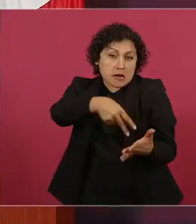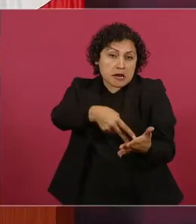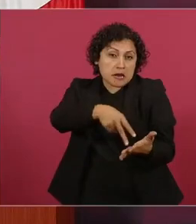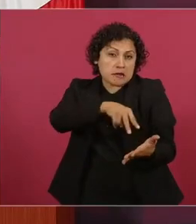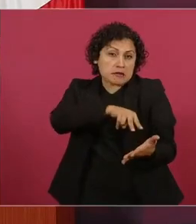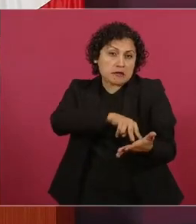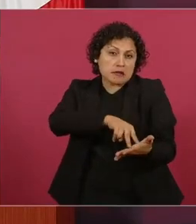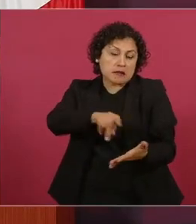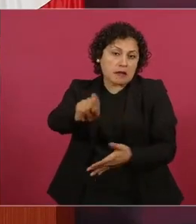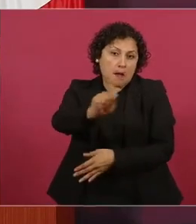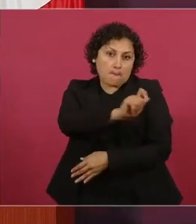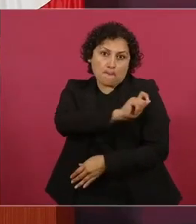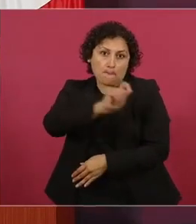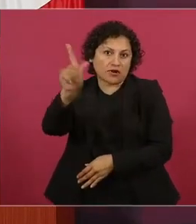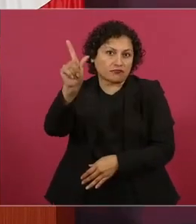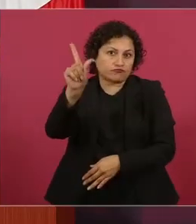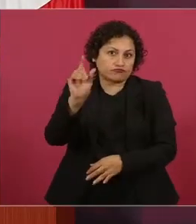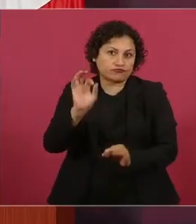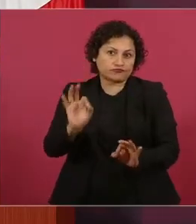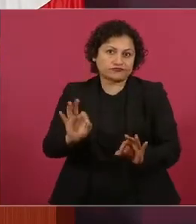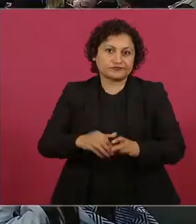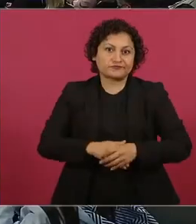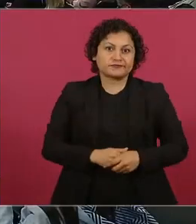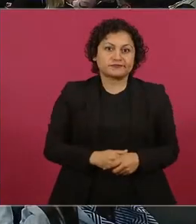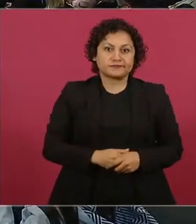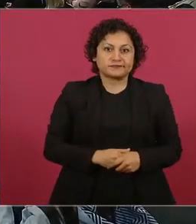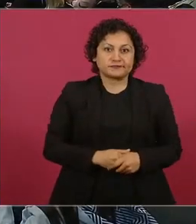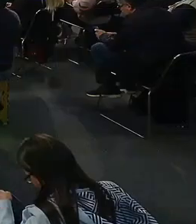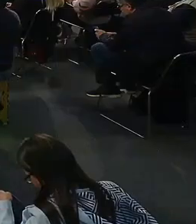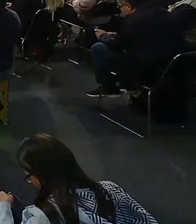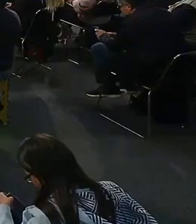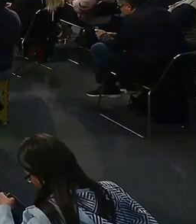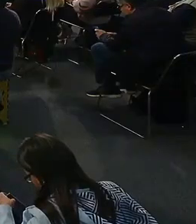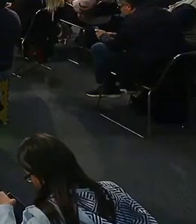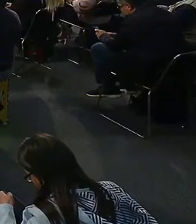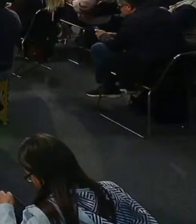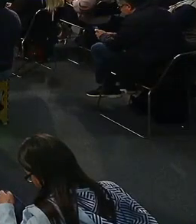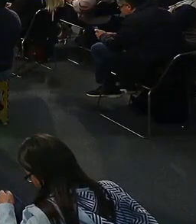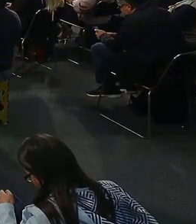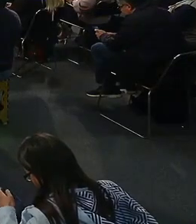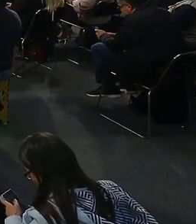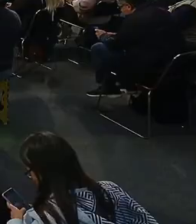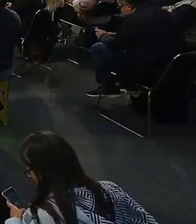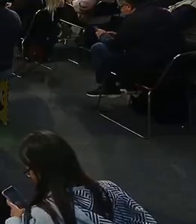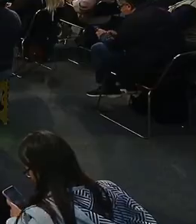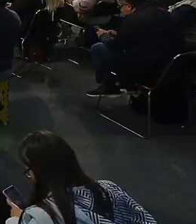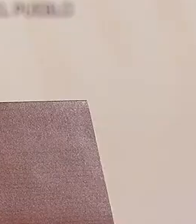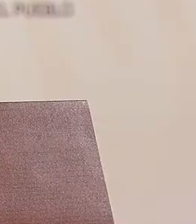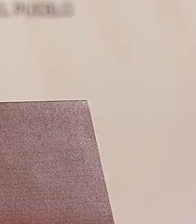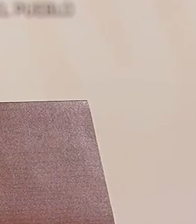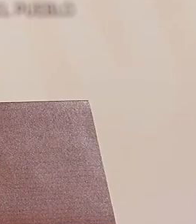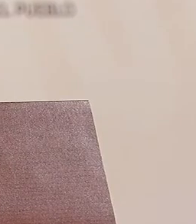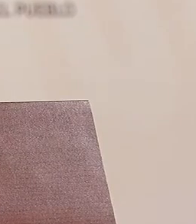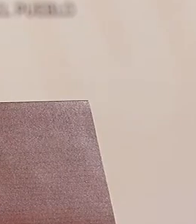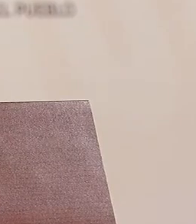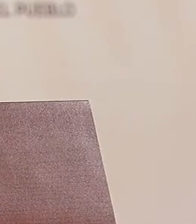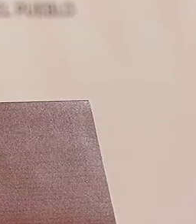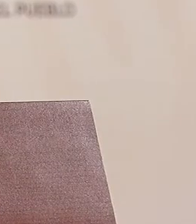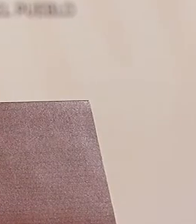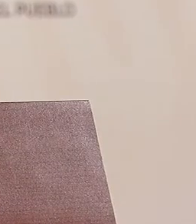Sí, este, de los ingenieros mexicanos, ¿eh? Tenemos muy